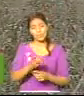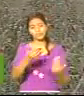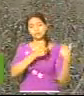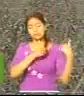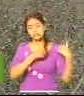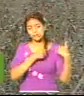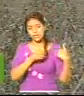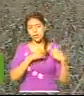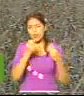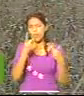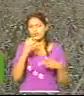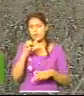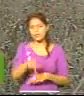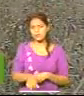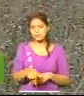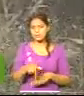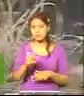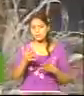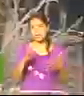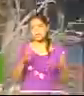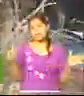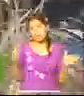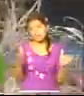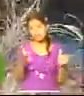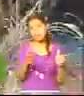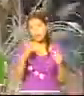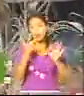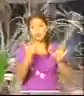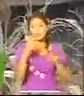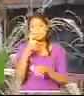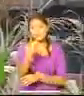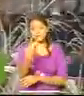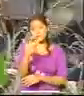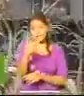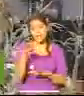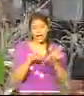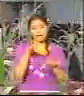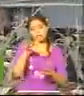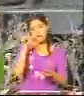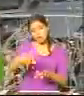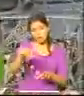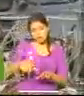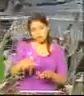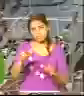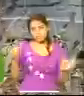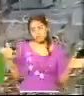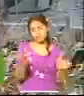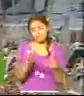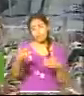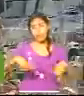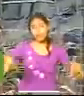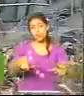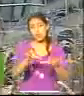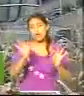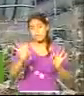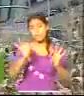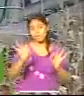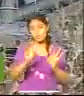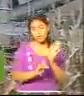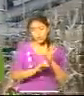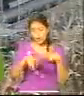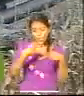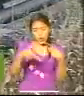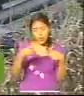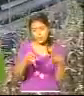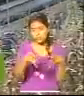de ¿cuántos tenemos acá? Acá tenemos un pequeño rebaño de 83 animales. 83, sí. Que están en un módulo especial. Exactamente, para la